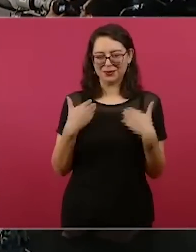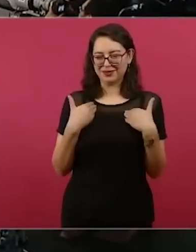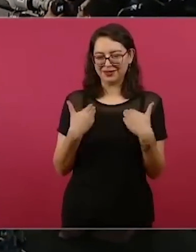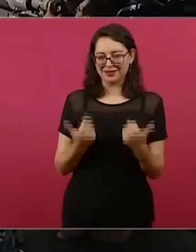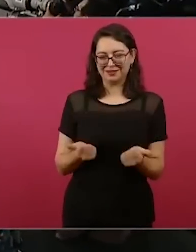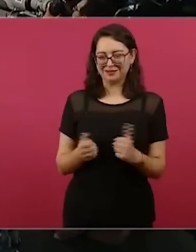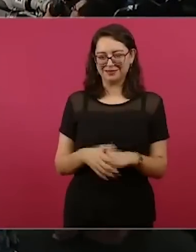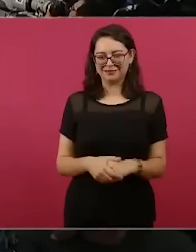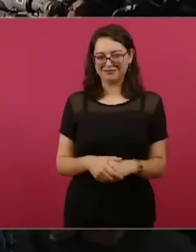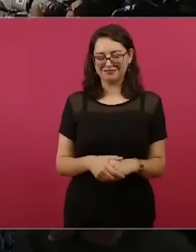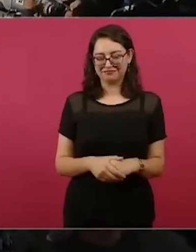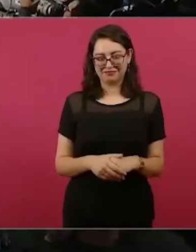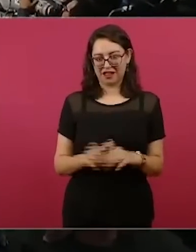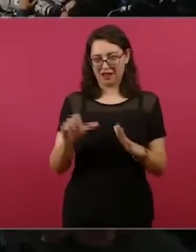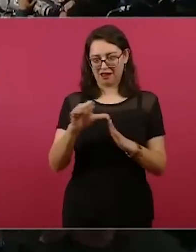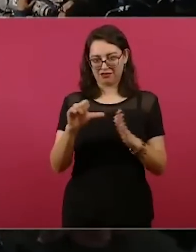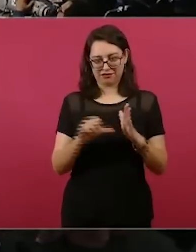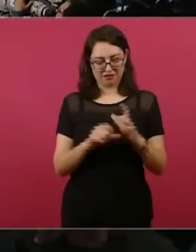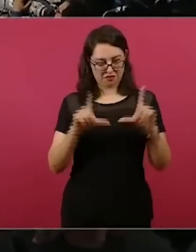claridad